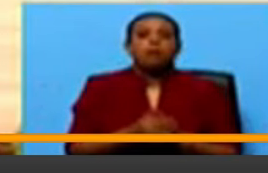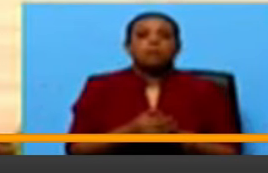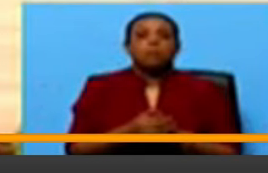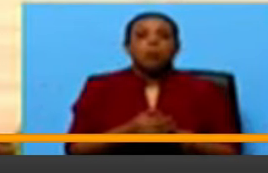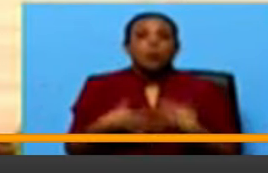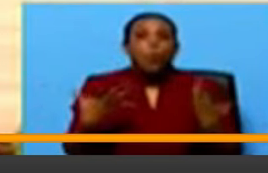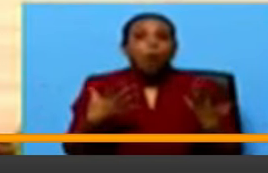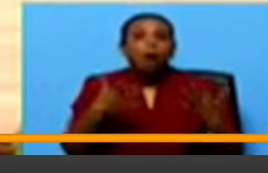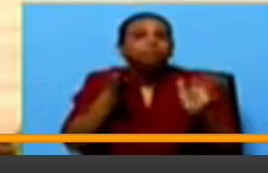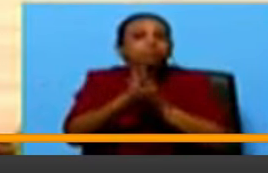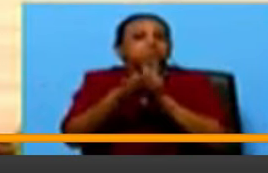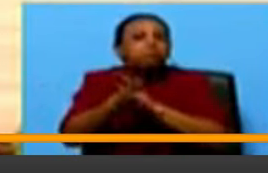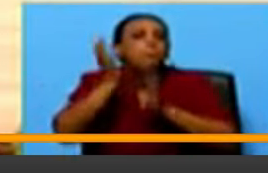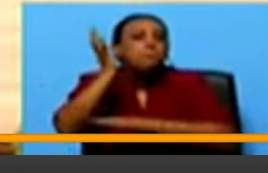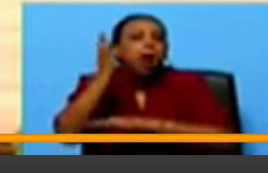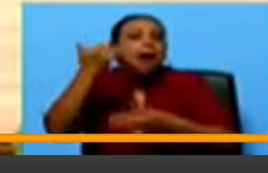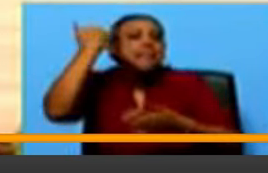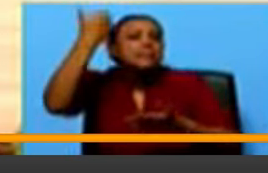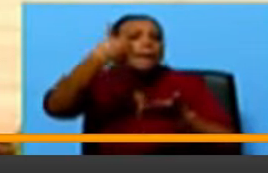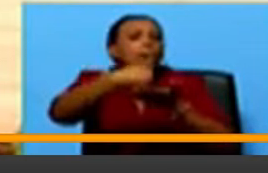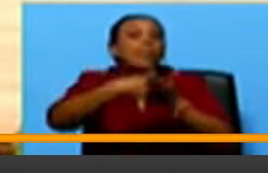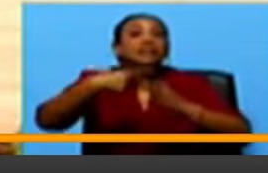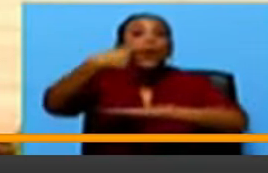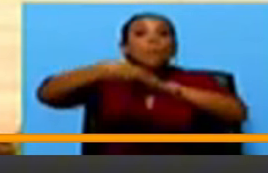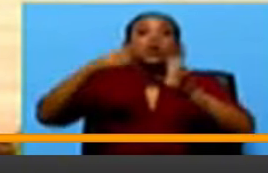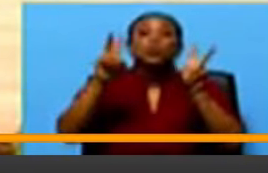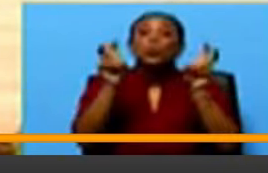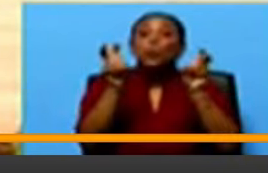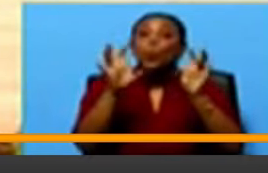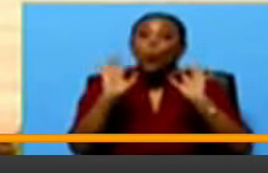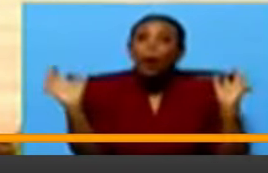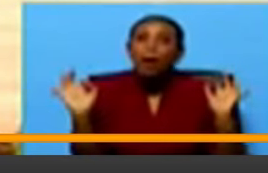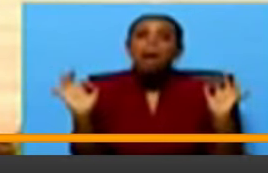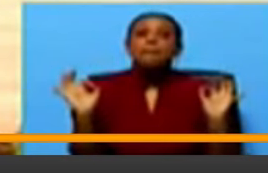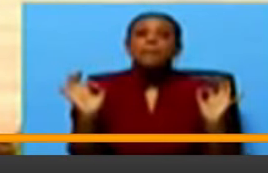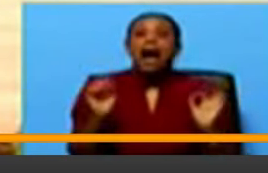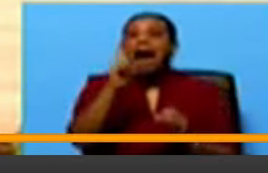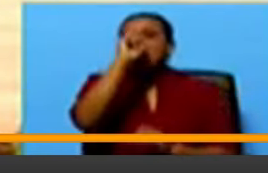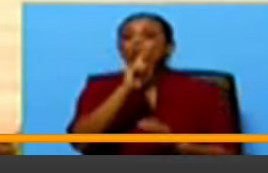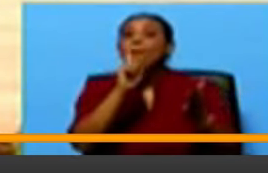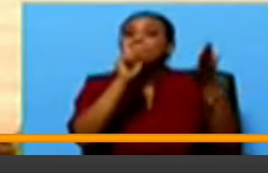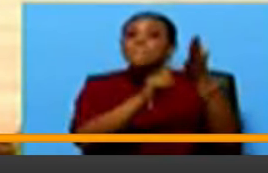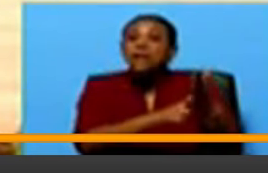el discurso, las propuestas, ¿verdad? Ya desde el 97.